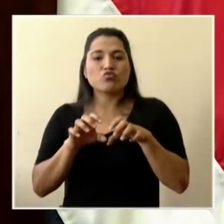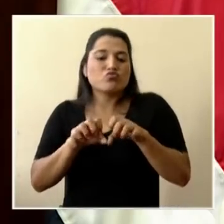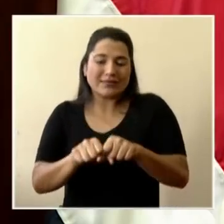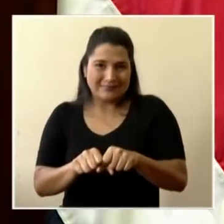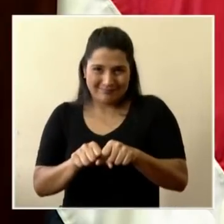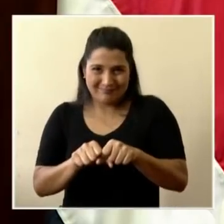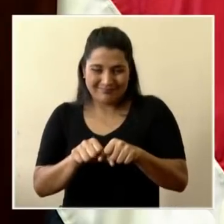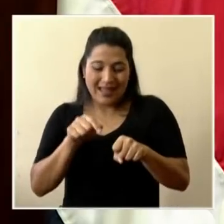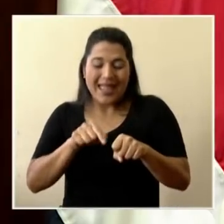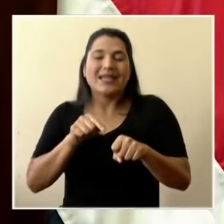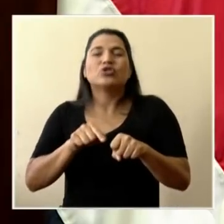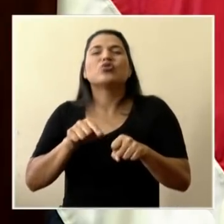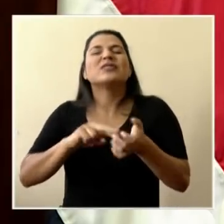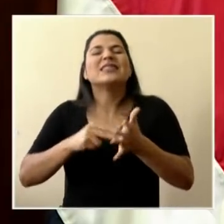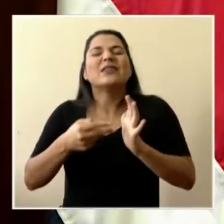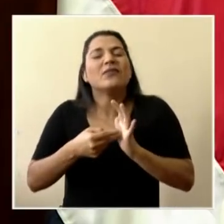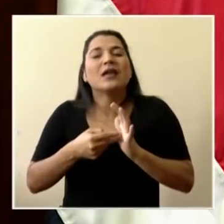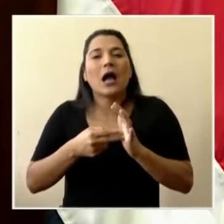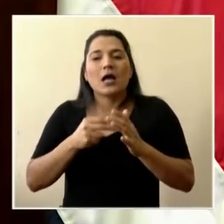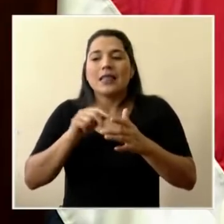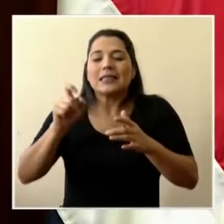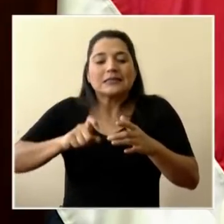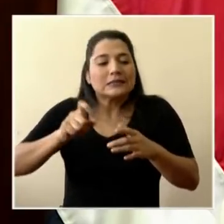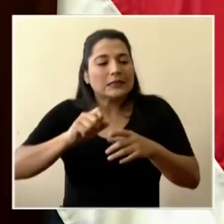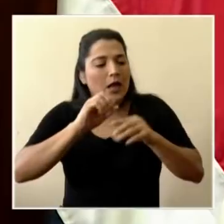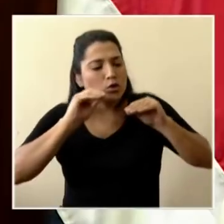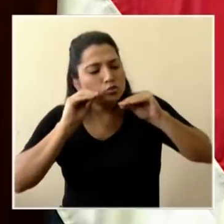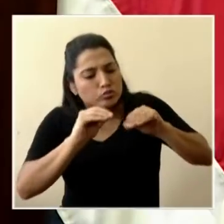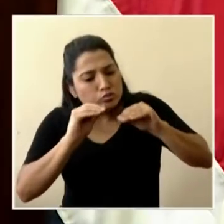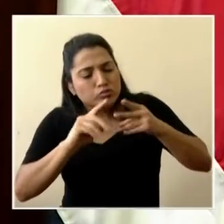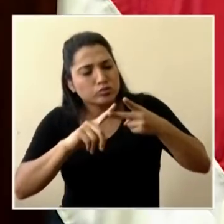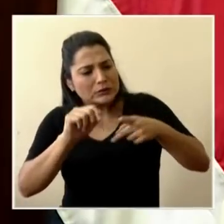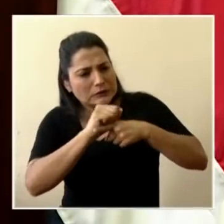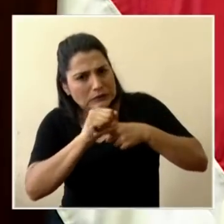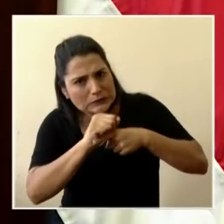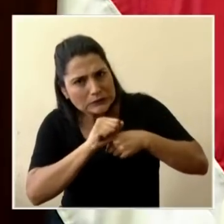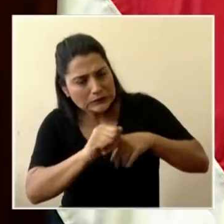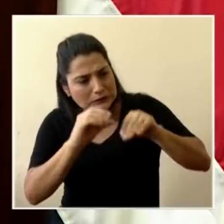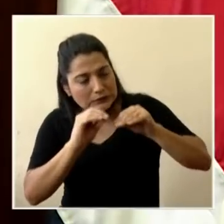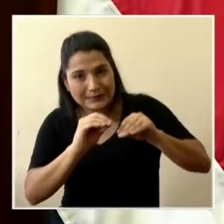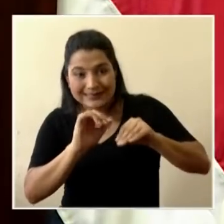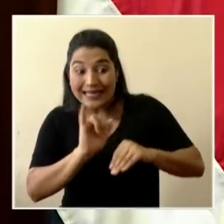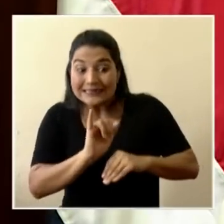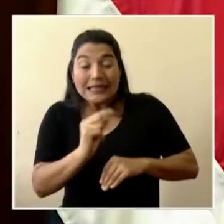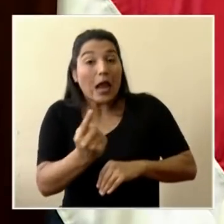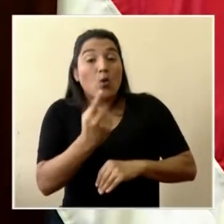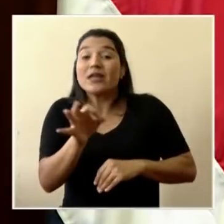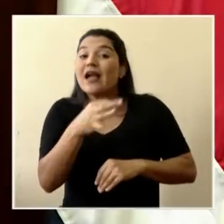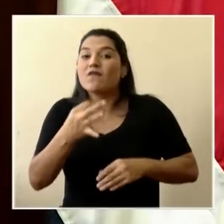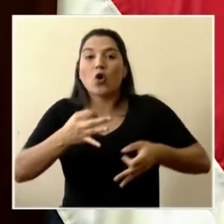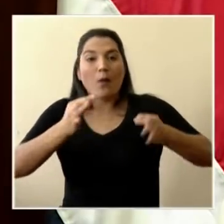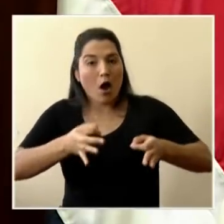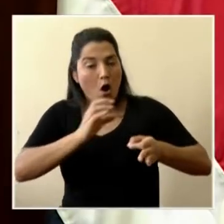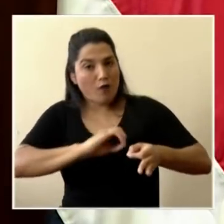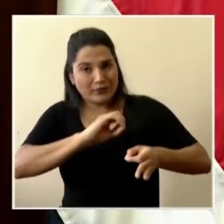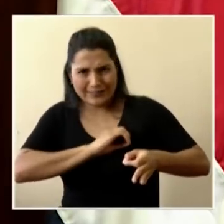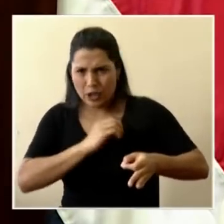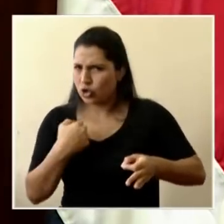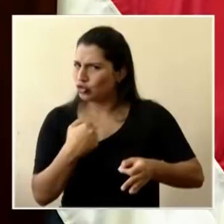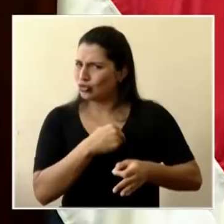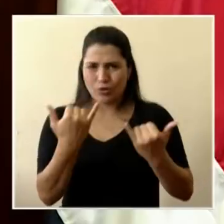y una capacitación especial porque va a hacer funciones de policía. Y ese es el único medio oficial. En este momento no estamos reclutando